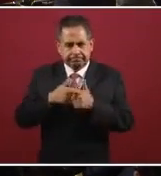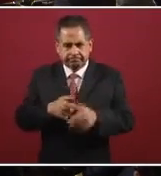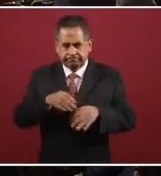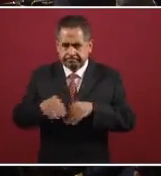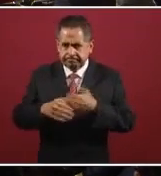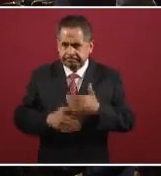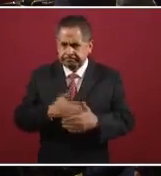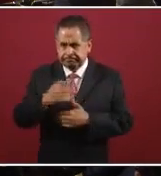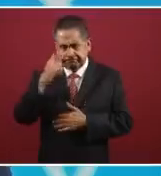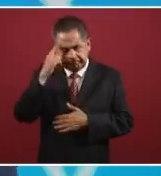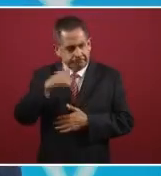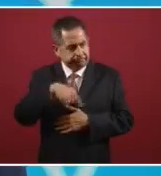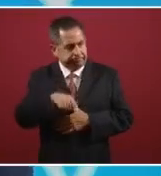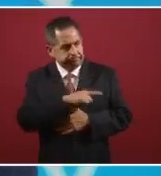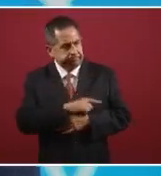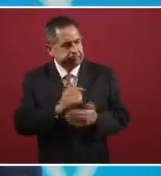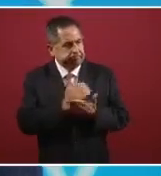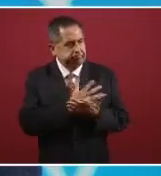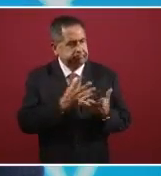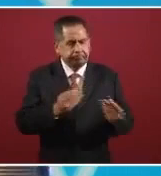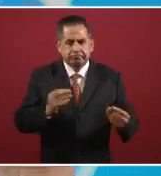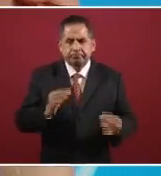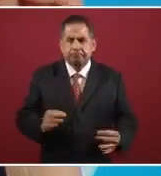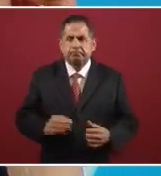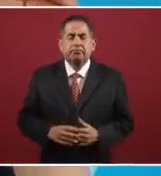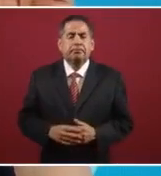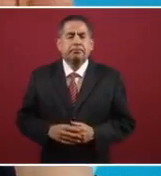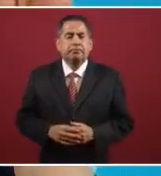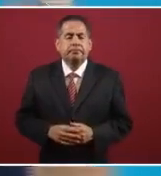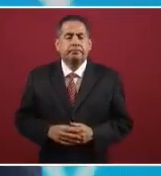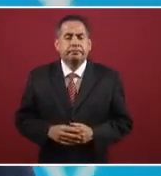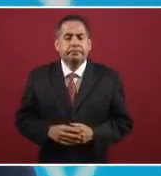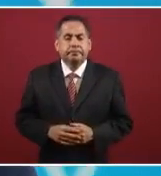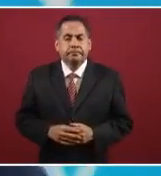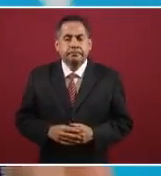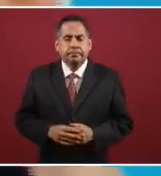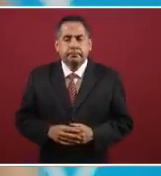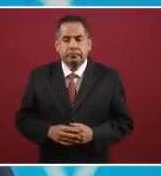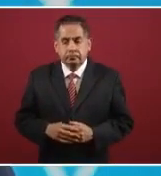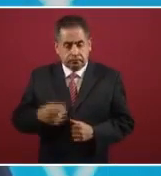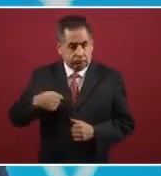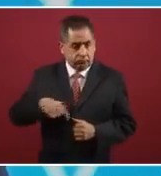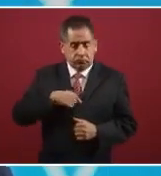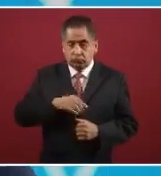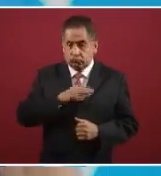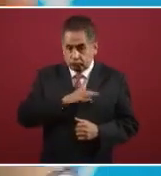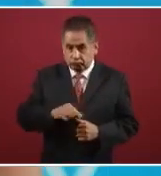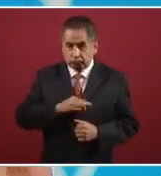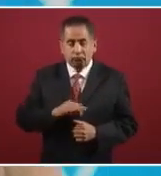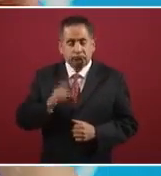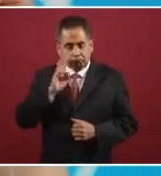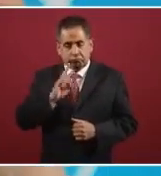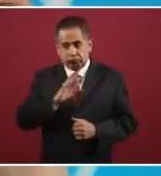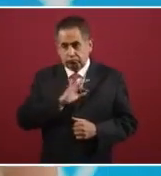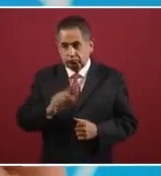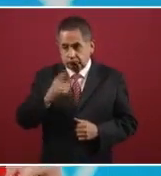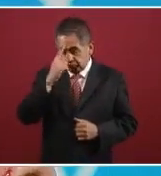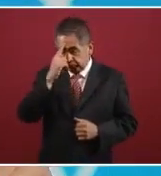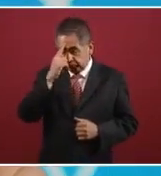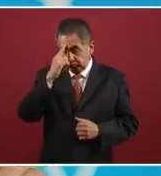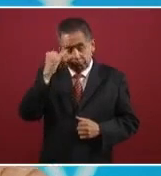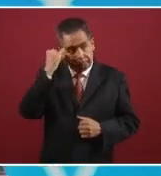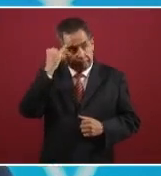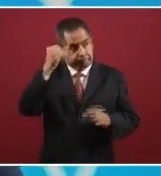para terminar también con esto. Pero como pudimos y se puede pasar de esa